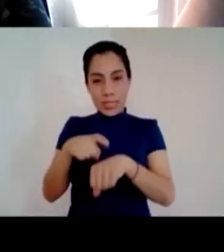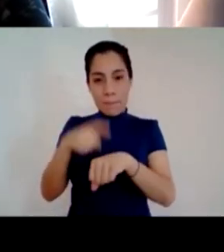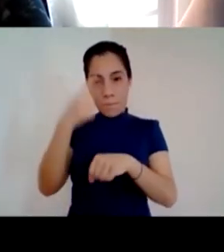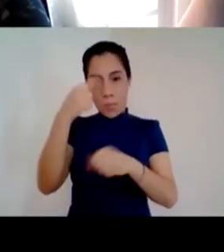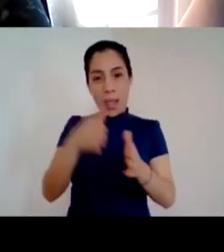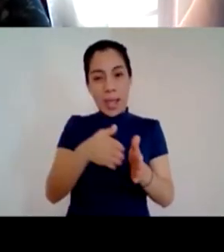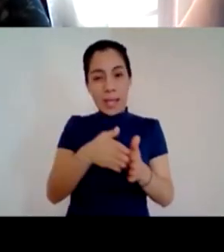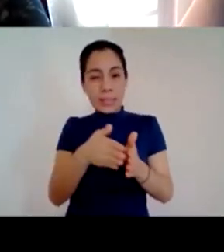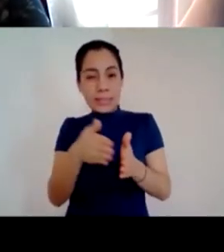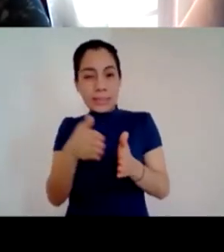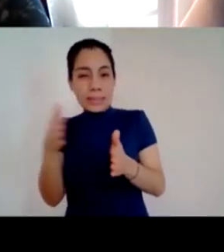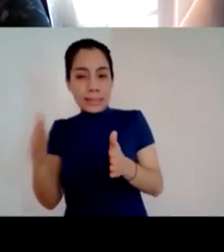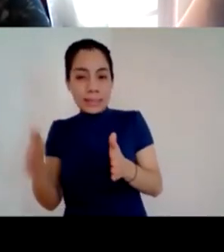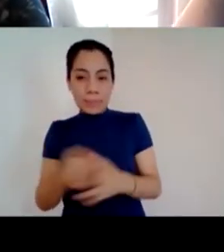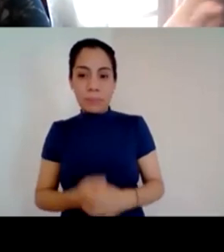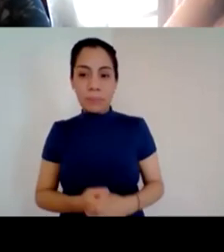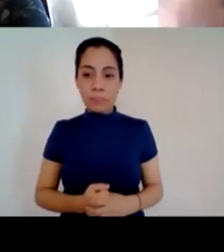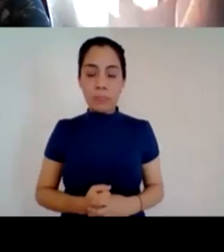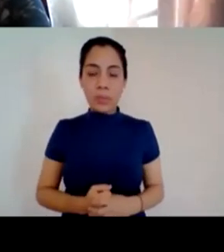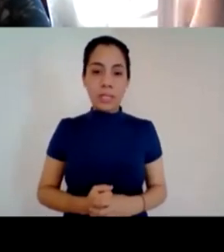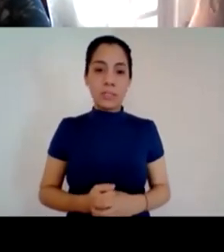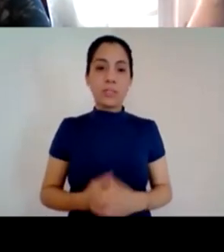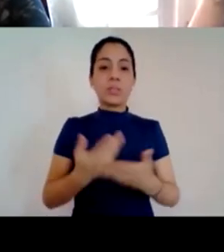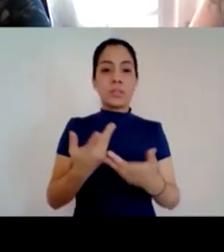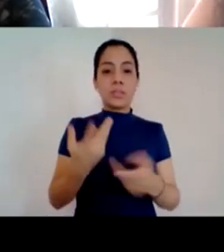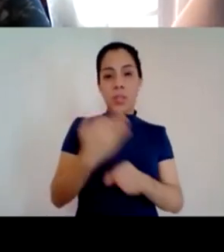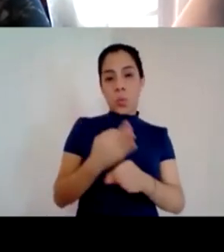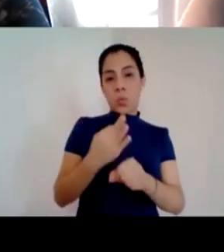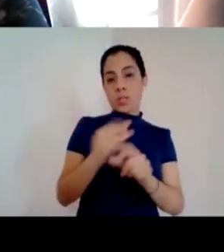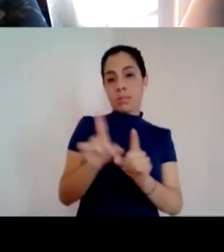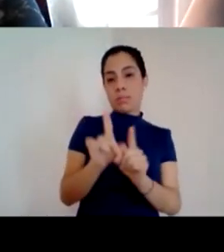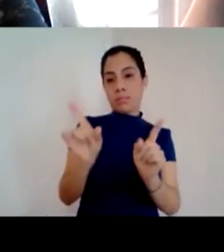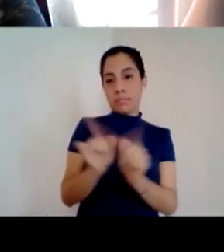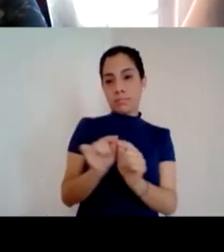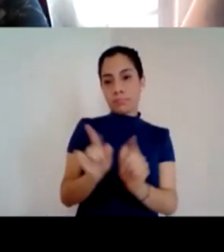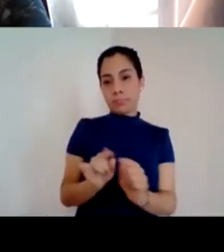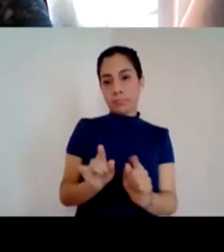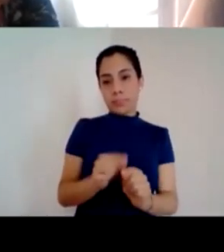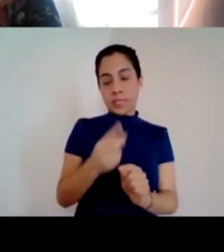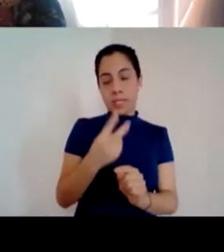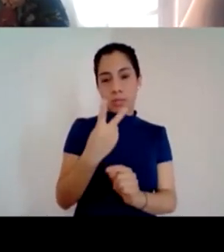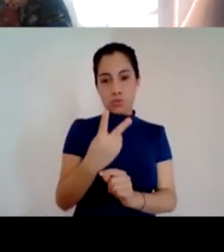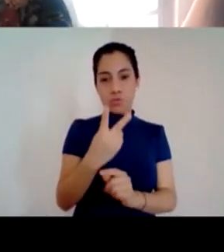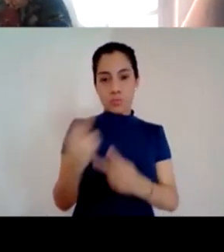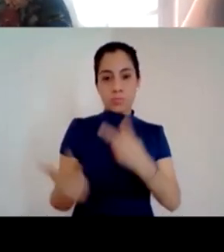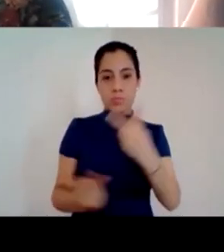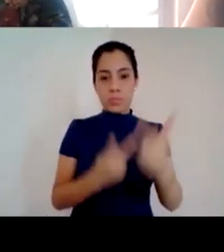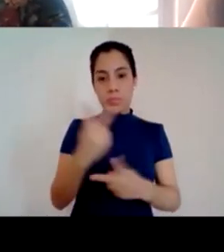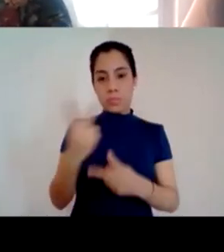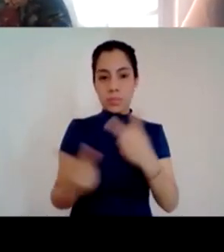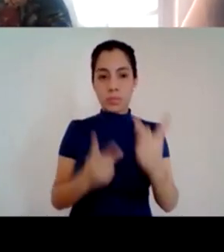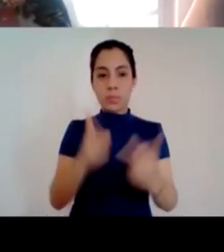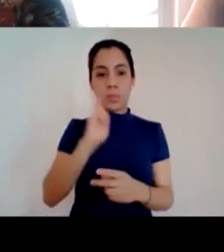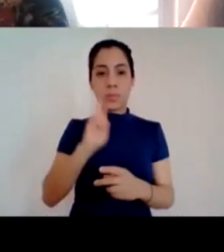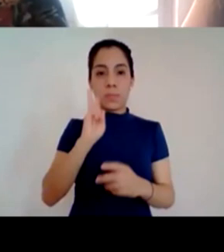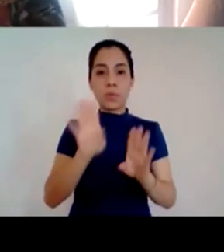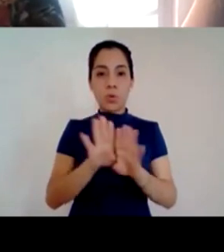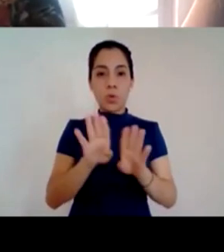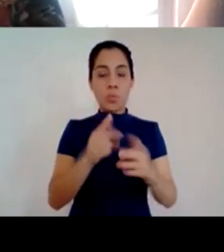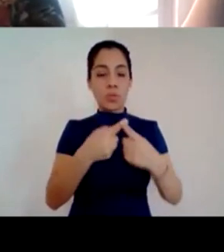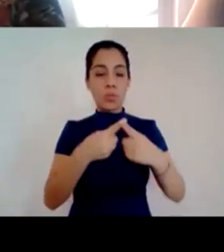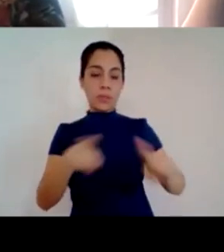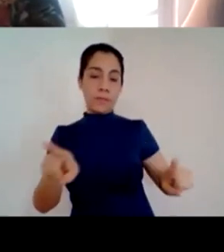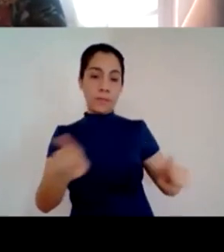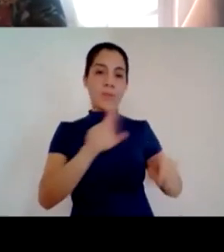entonces bueno si quieren hagamos pues este diálogo final tratando de responder estas preguntas cómo distinguir crianza con ternura de sobreprotección